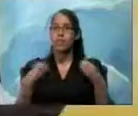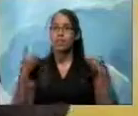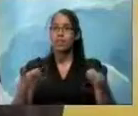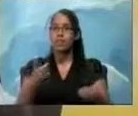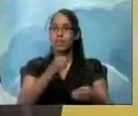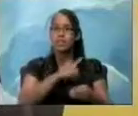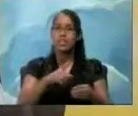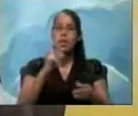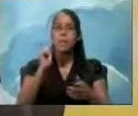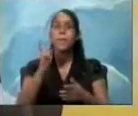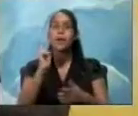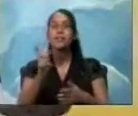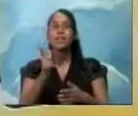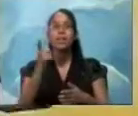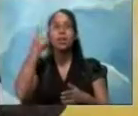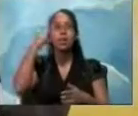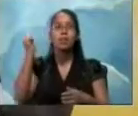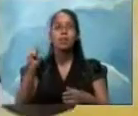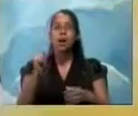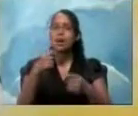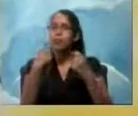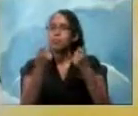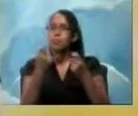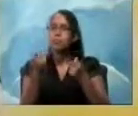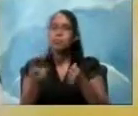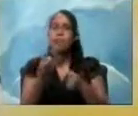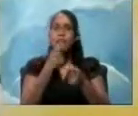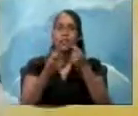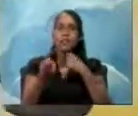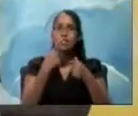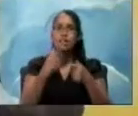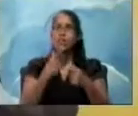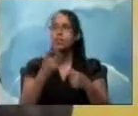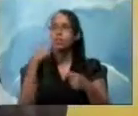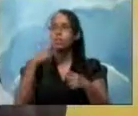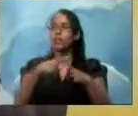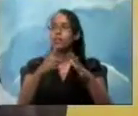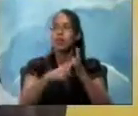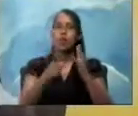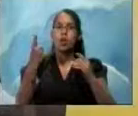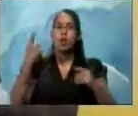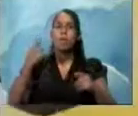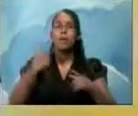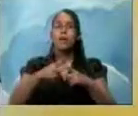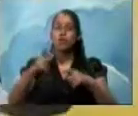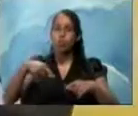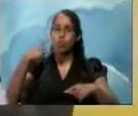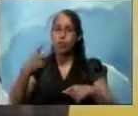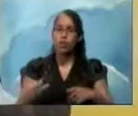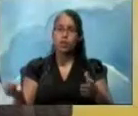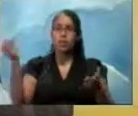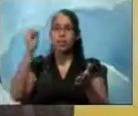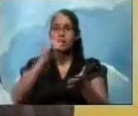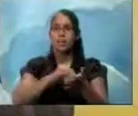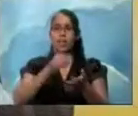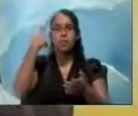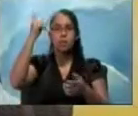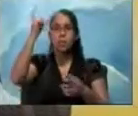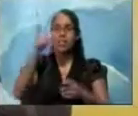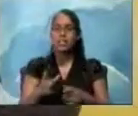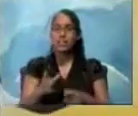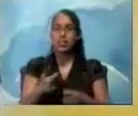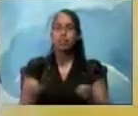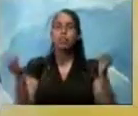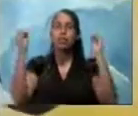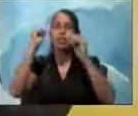de pasaje, para medicina, bueno, pare de contar, pero luego que vuelven a venir y para hacerlo otra vez